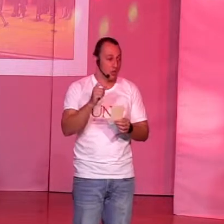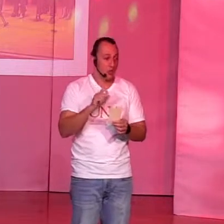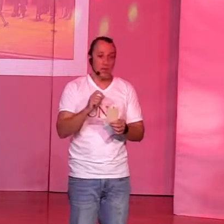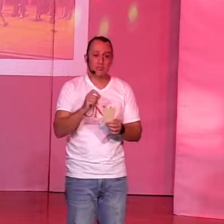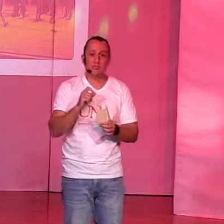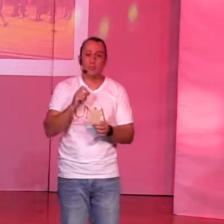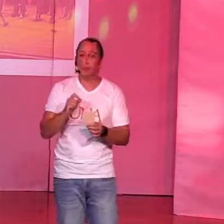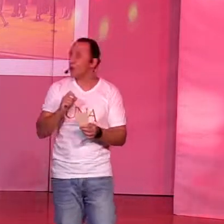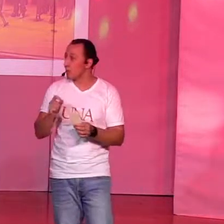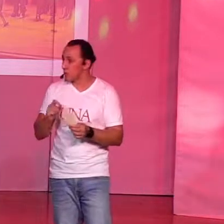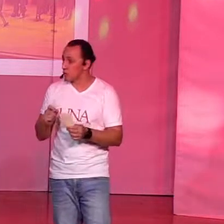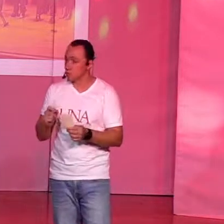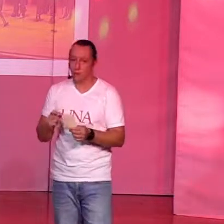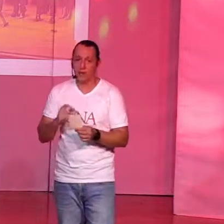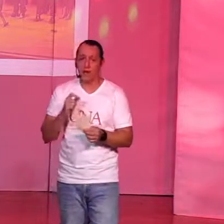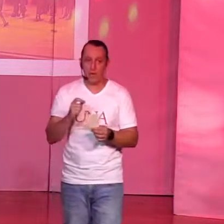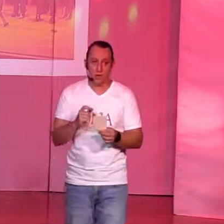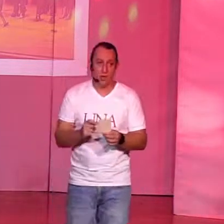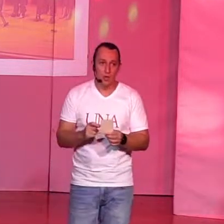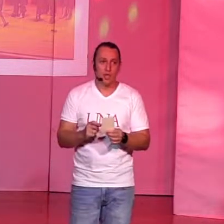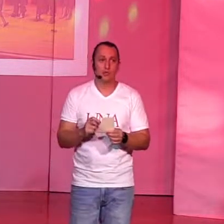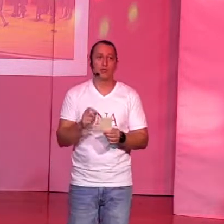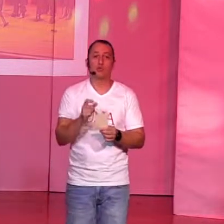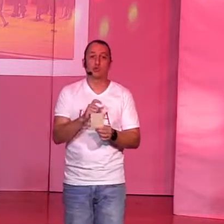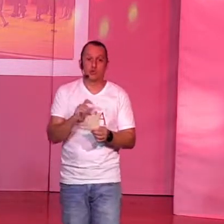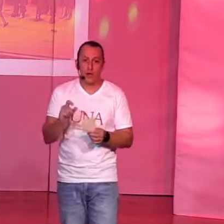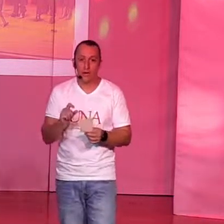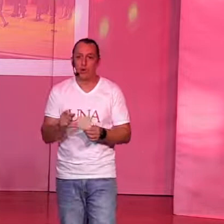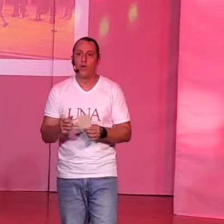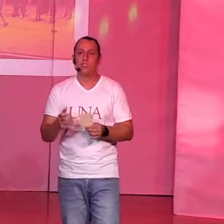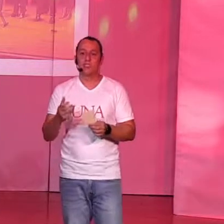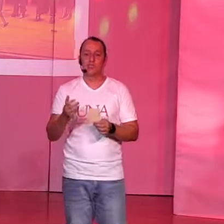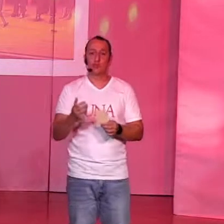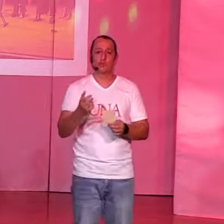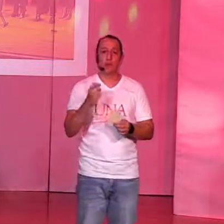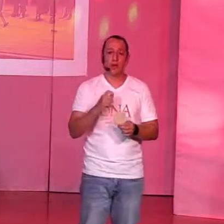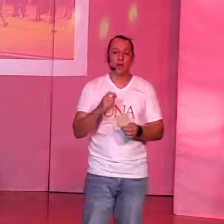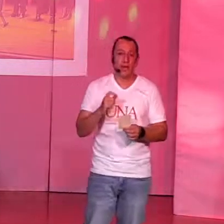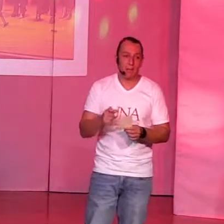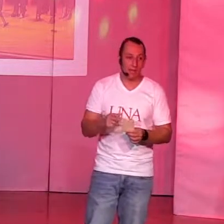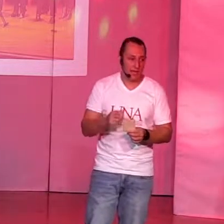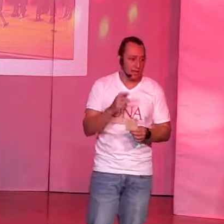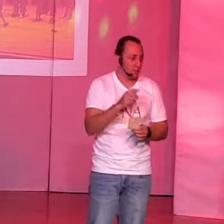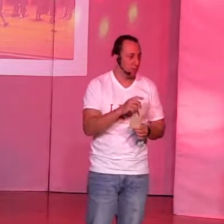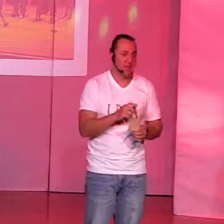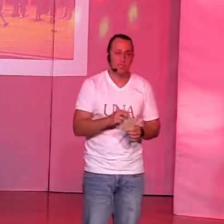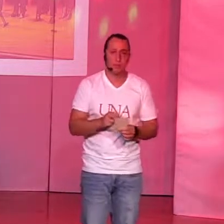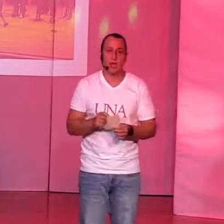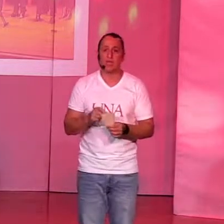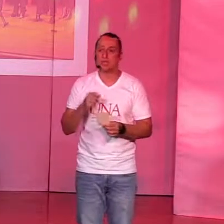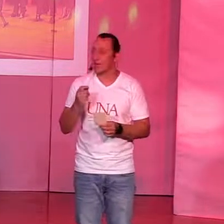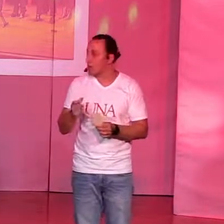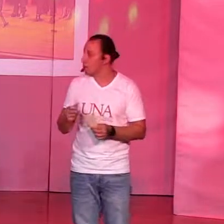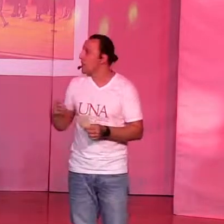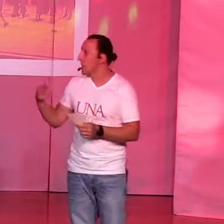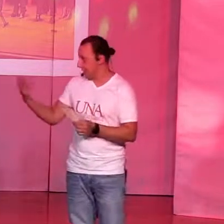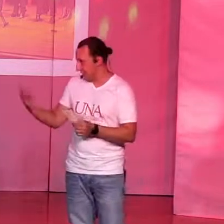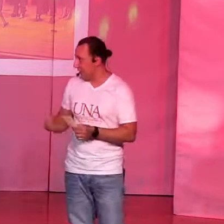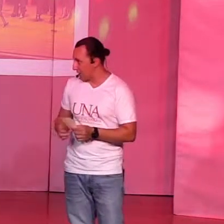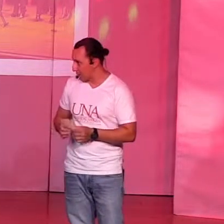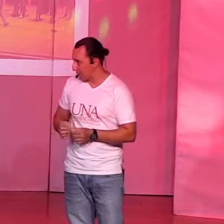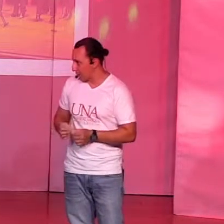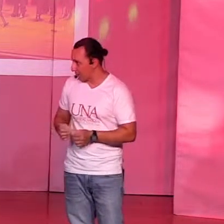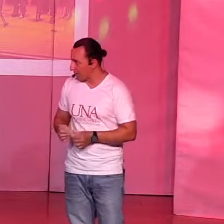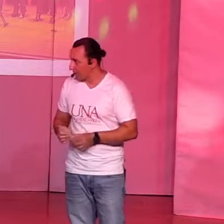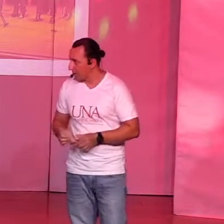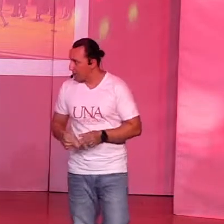favor en su nombre completo, su nombre real, okay, no su usuario, sino su nombre real para que las compañeras puedan identificarlos y